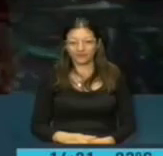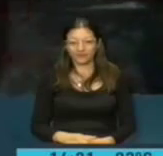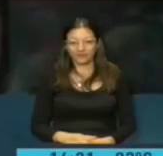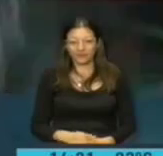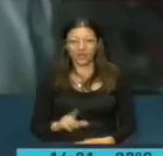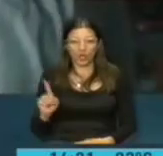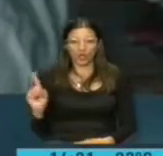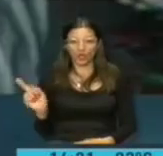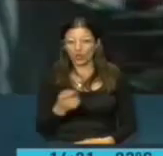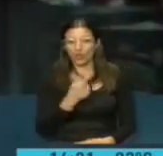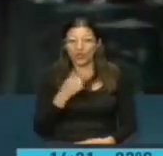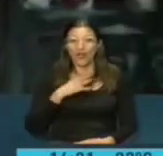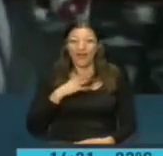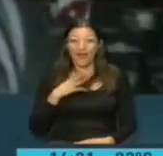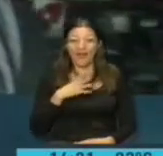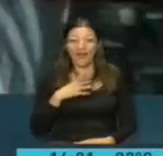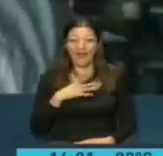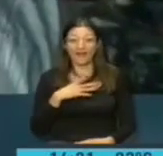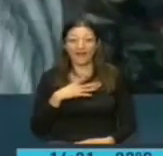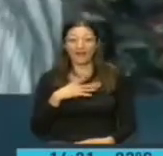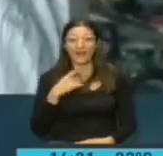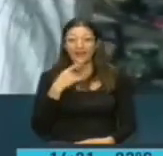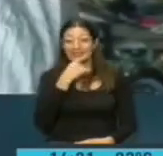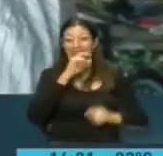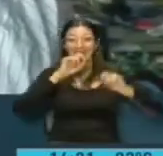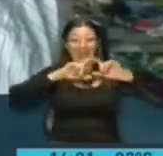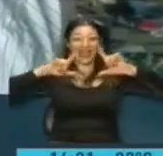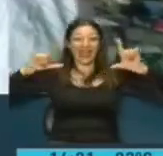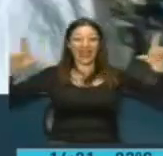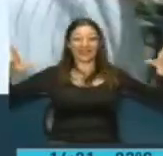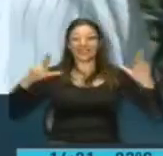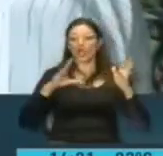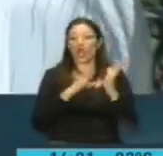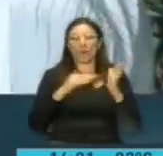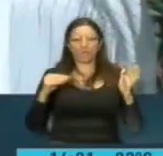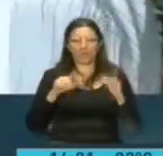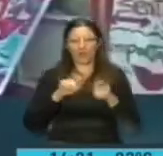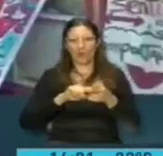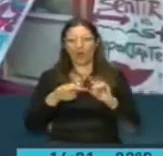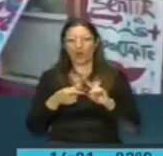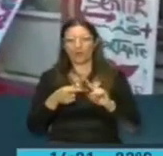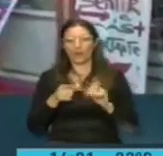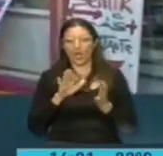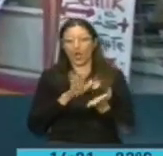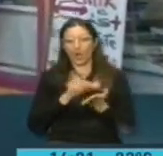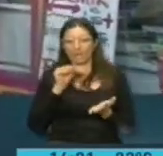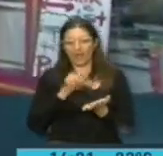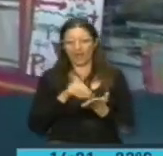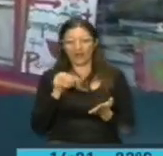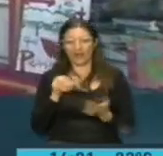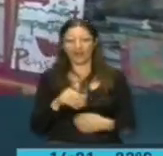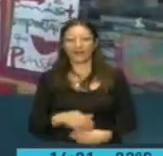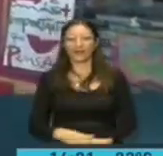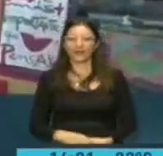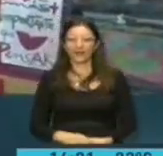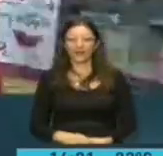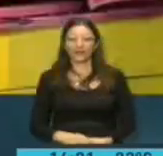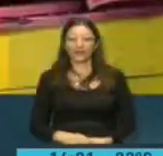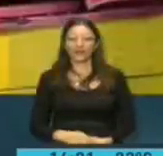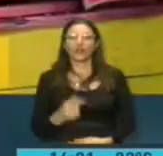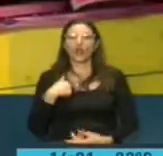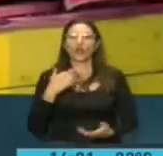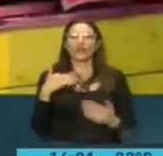tener, las enviamos a todo el país. Entonces, como esa obra que te mostré, Somos Amor, pero hecha reproducción. Un día como hoy, ¿qué tipo de cosas se